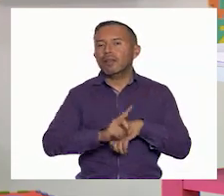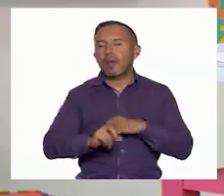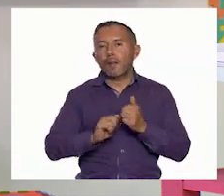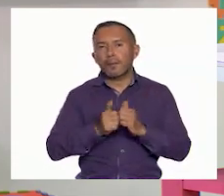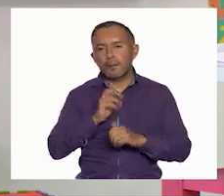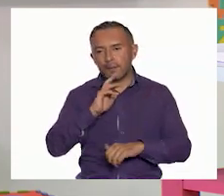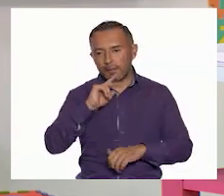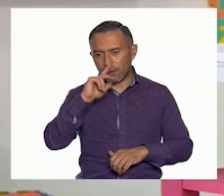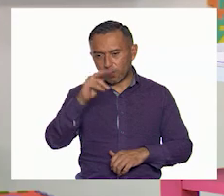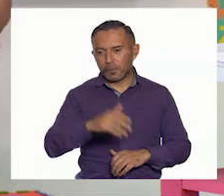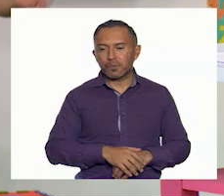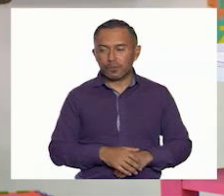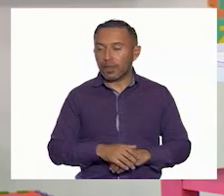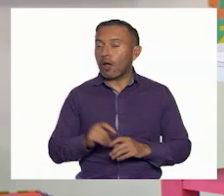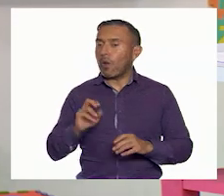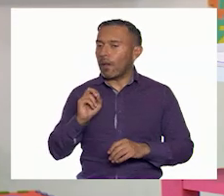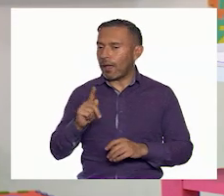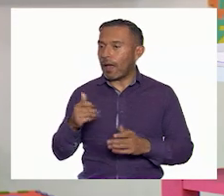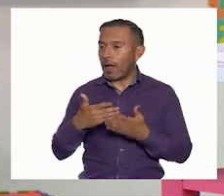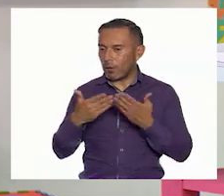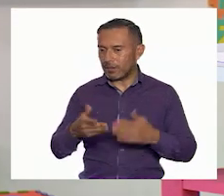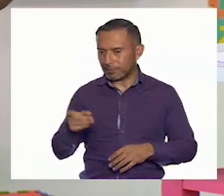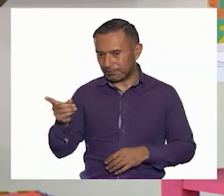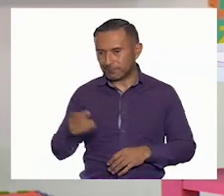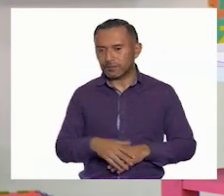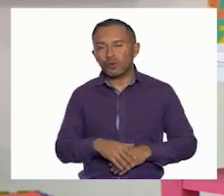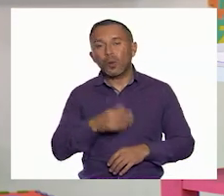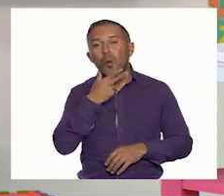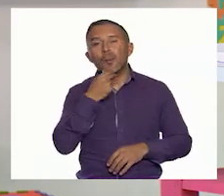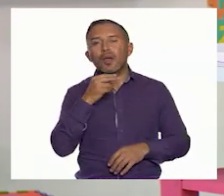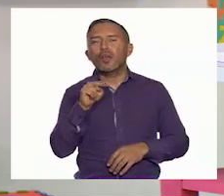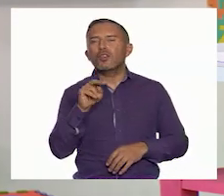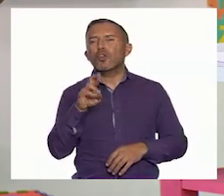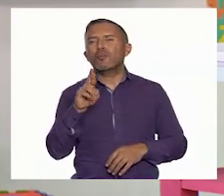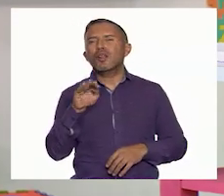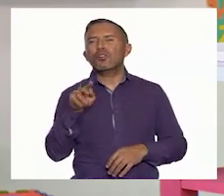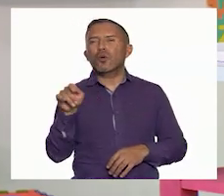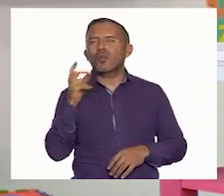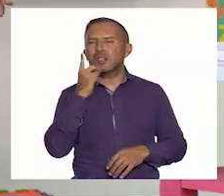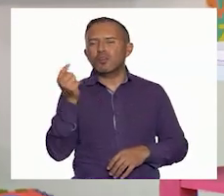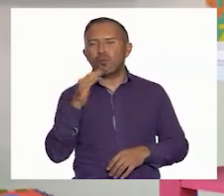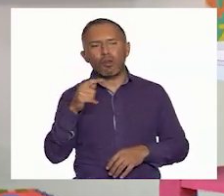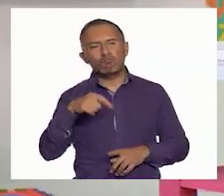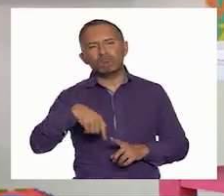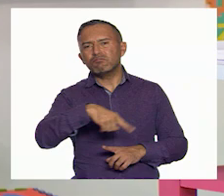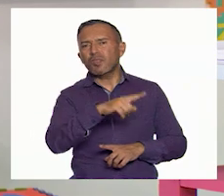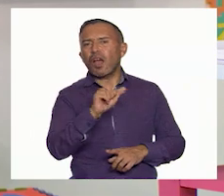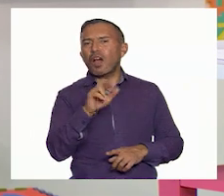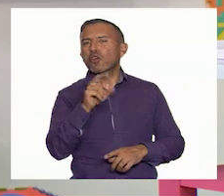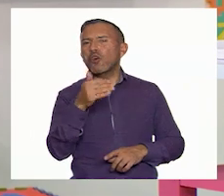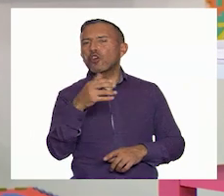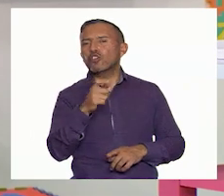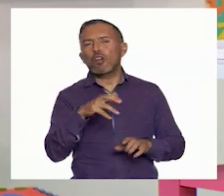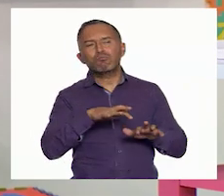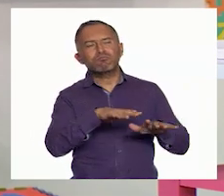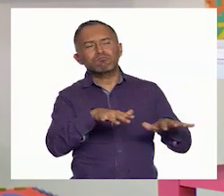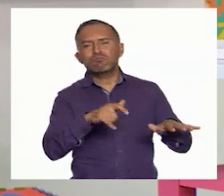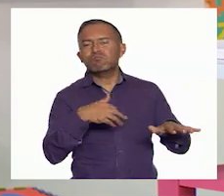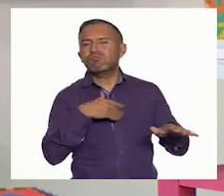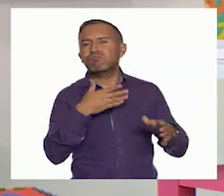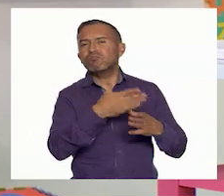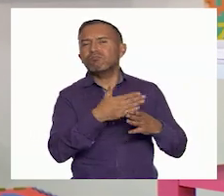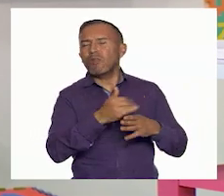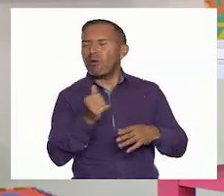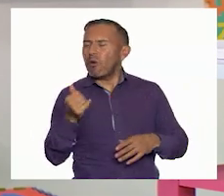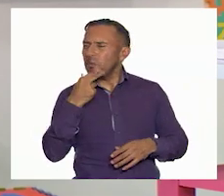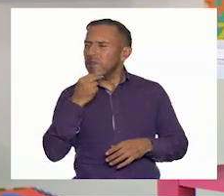bien. Ahora sí, Pili. El señor Norberto nos contaba que él se iba a nadar al arroyo. ¿Qué actividad, Pili, recuerdas que nos